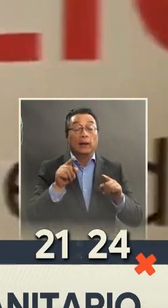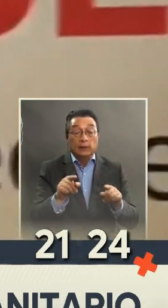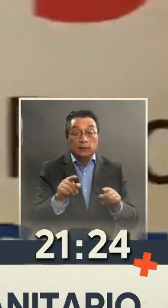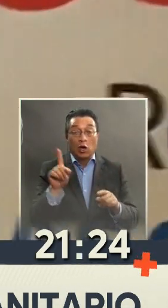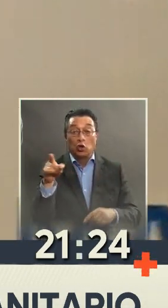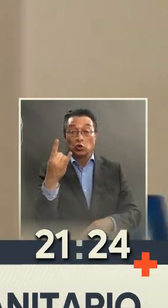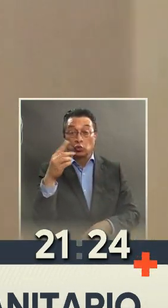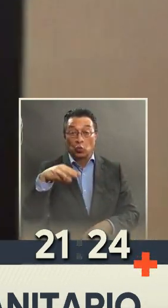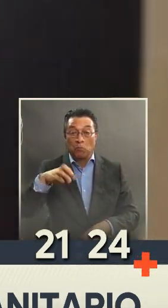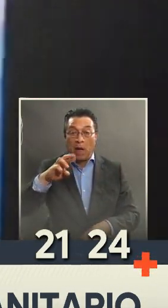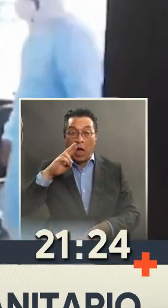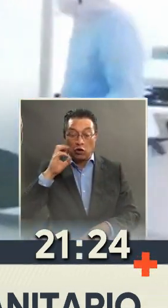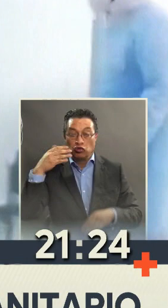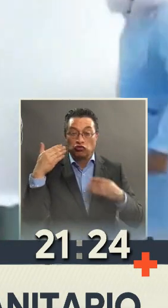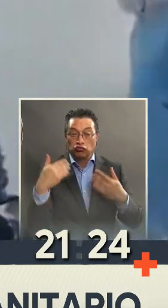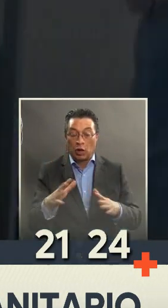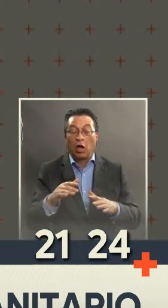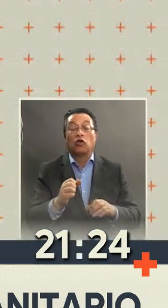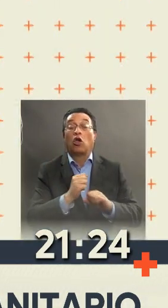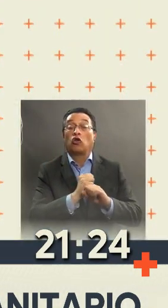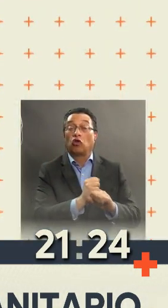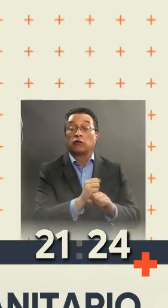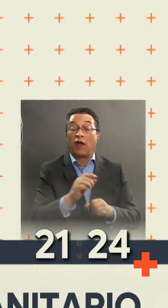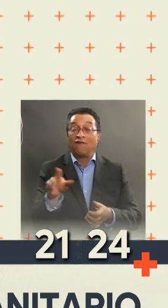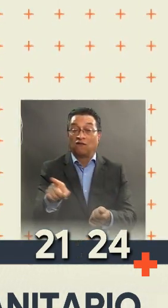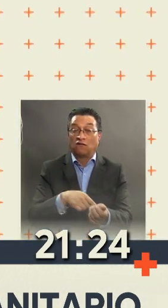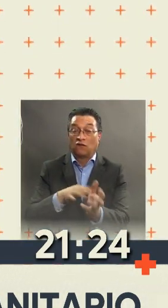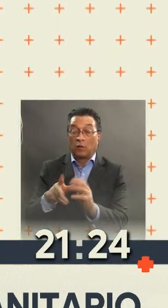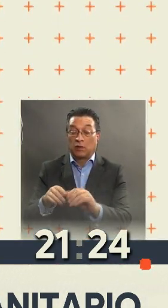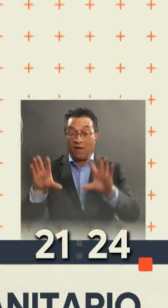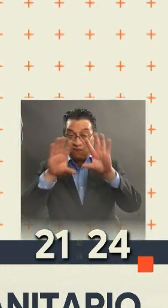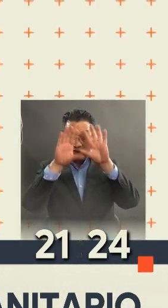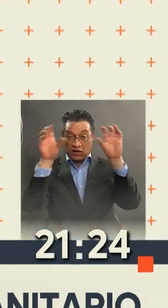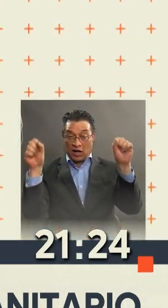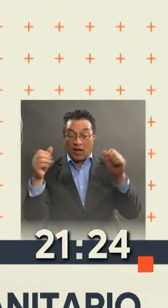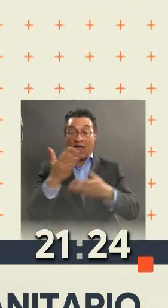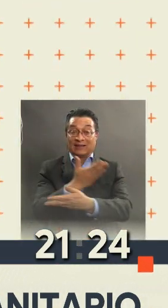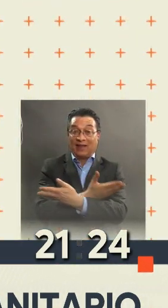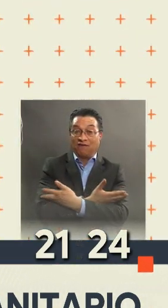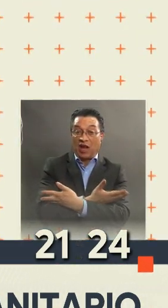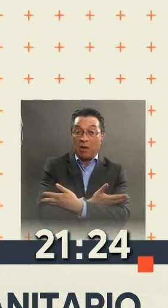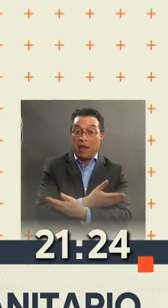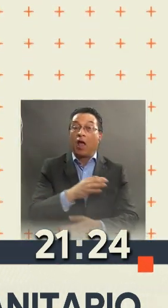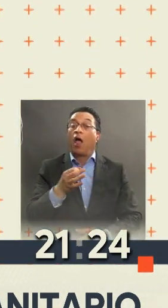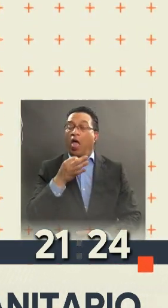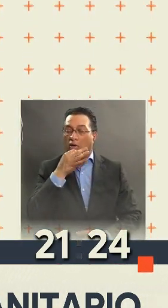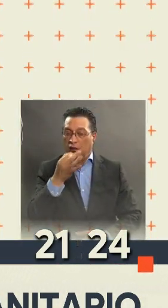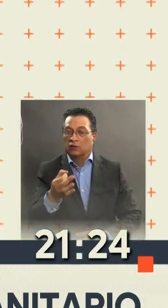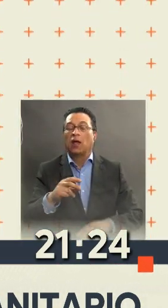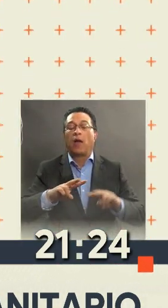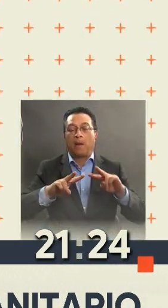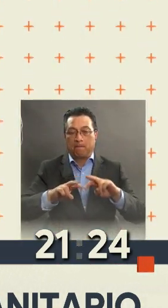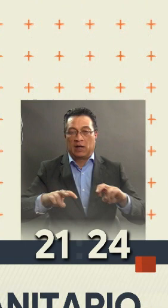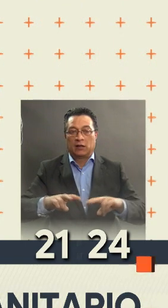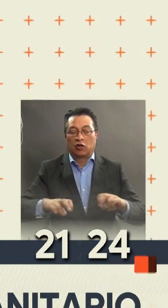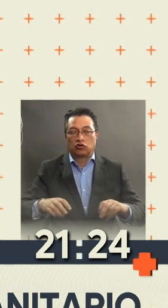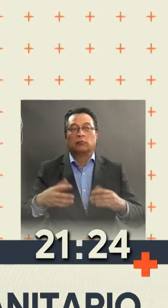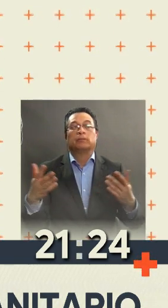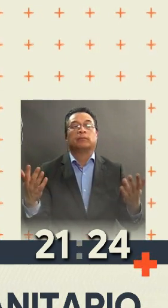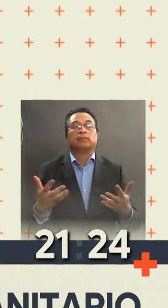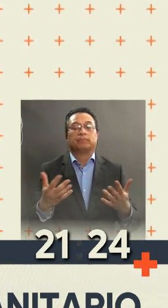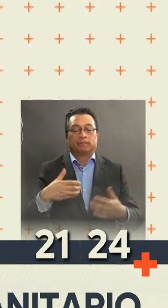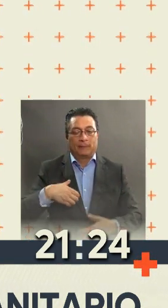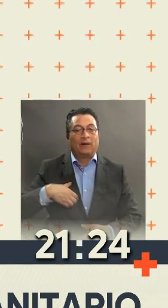sanitario ya en curso en contra de la familia, la Fiscalía de San Felipe informó que ya hay una investigación penal a cargo de la Videma de la PDI